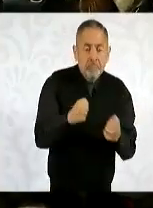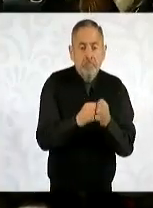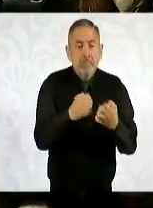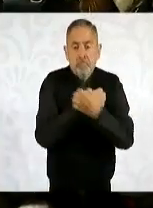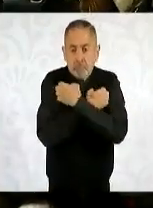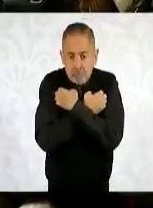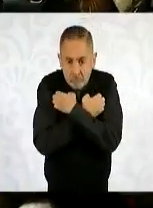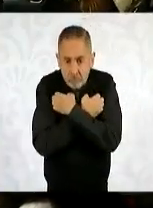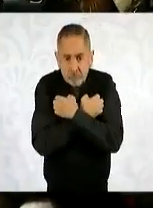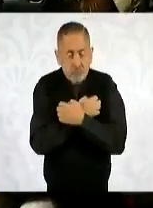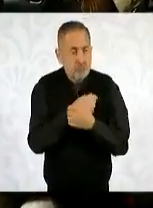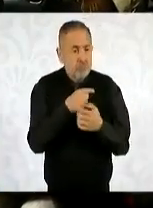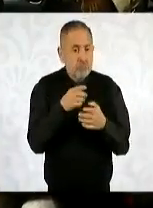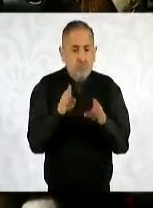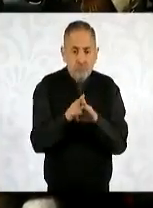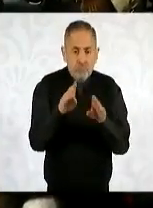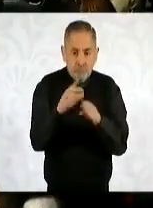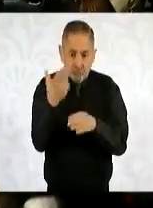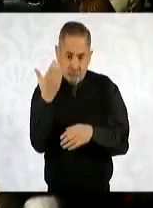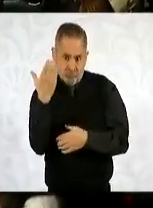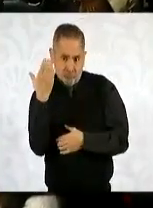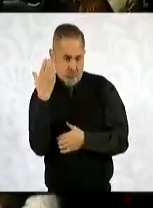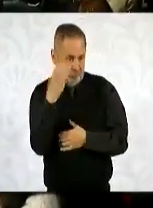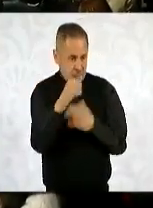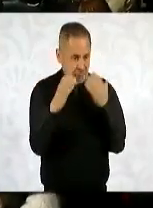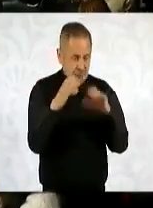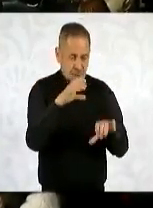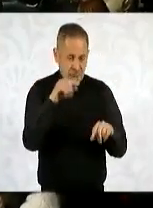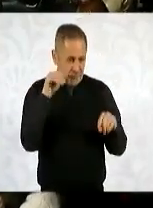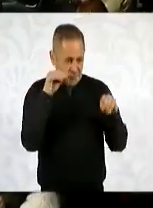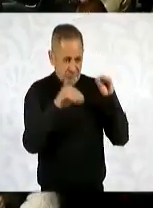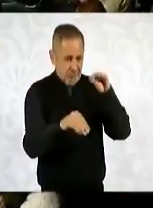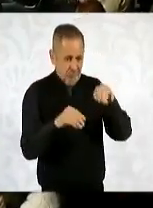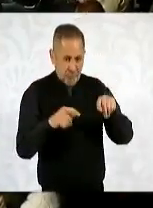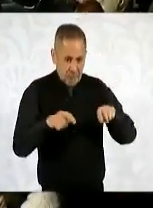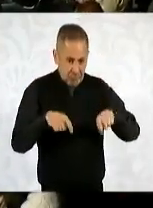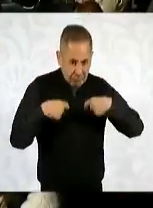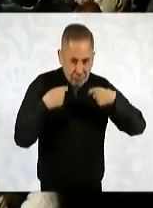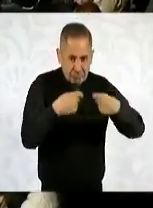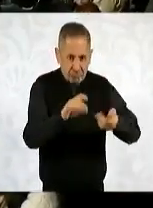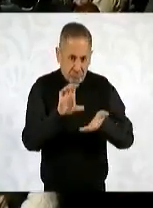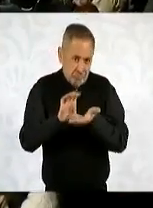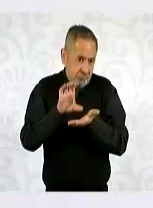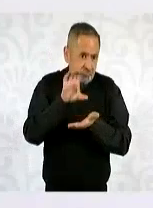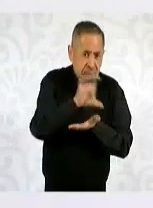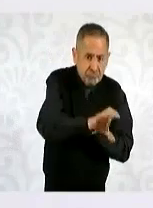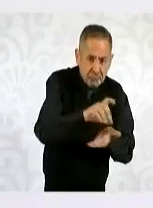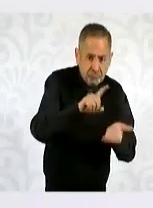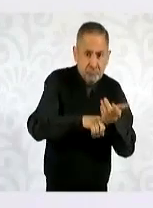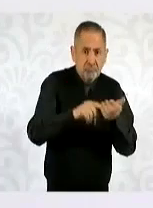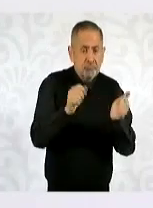los inversionistas estadounidenses.